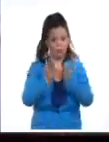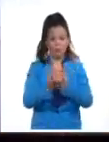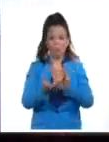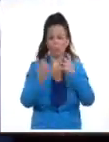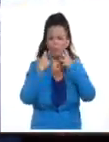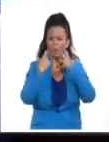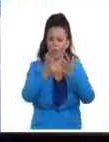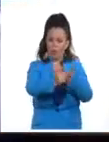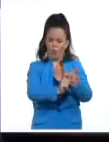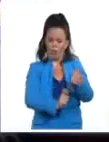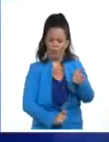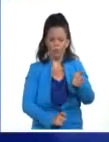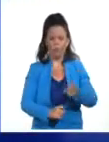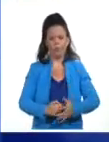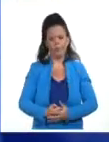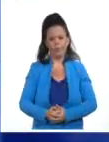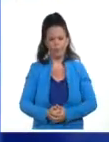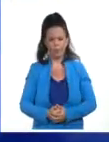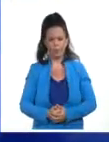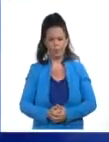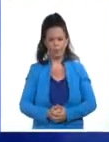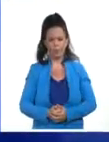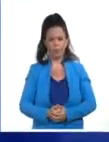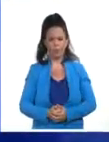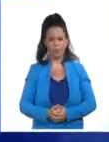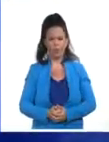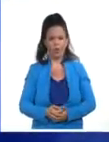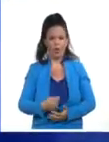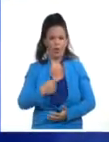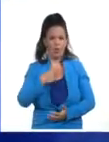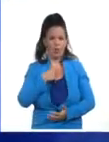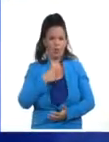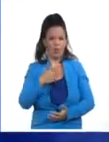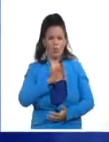inscritas en la plenitud del tiempo. Yo no he escrito